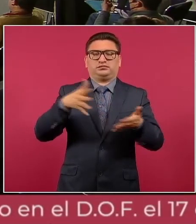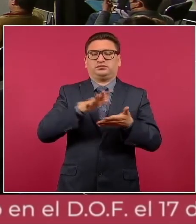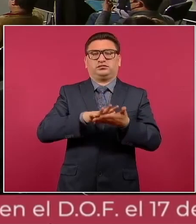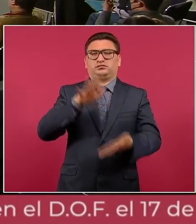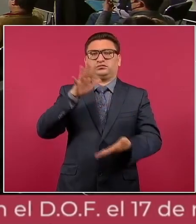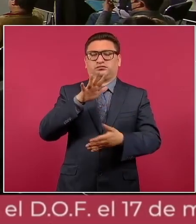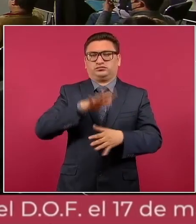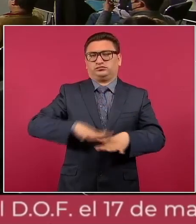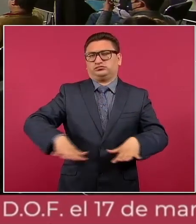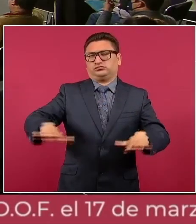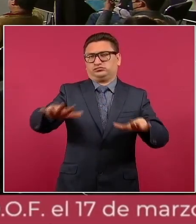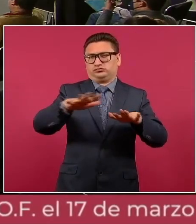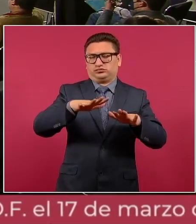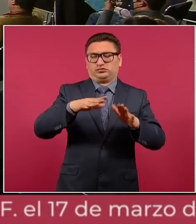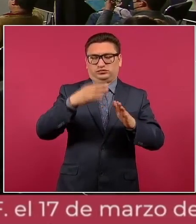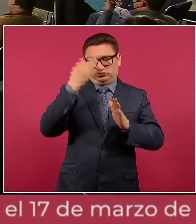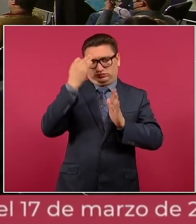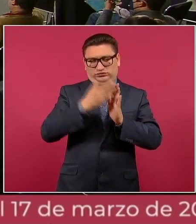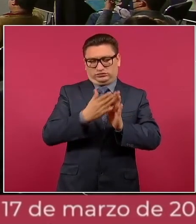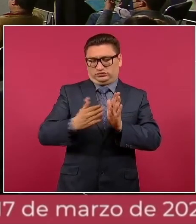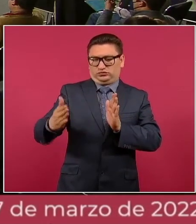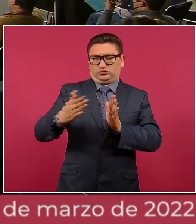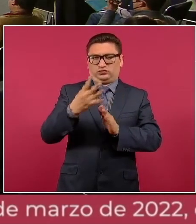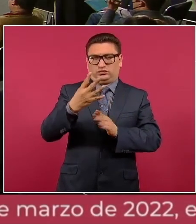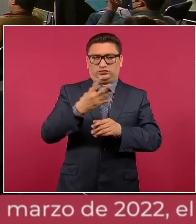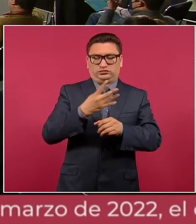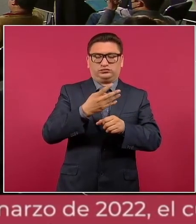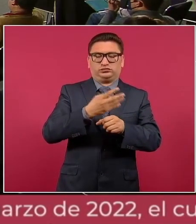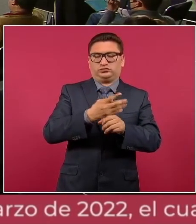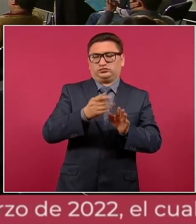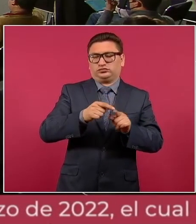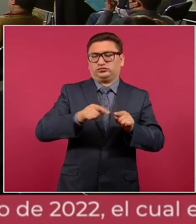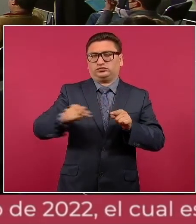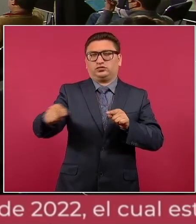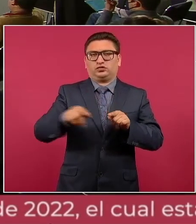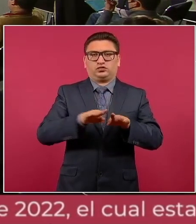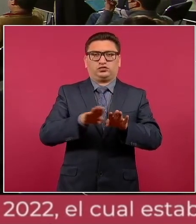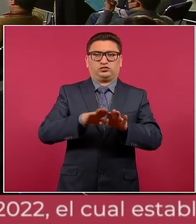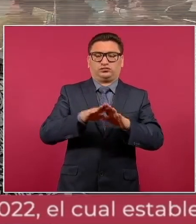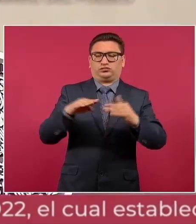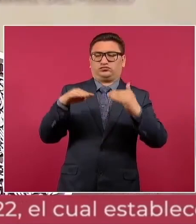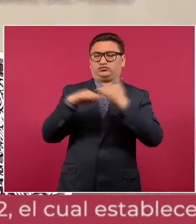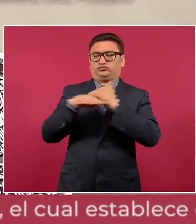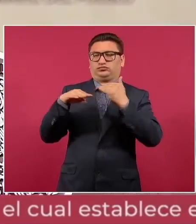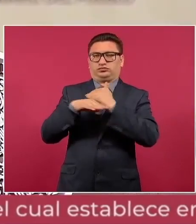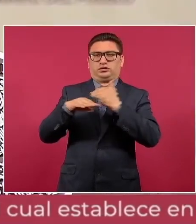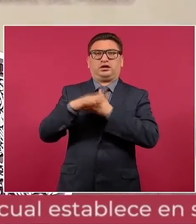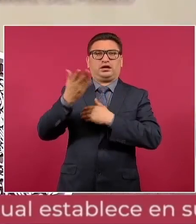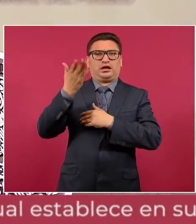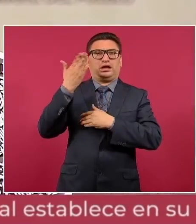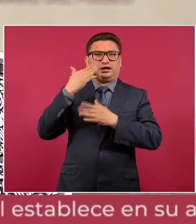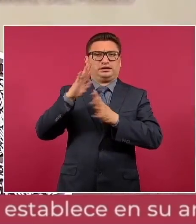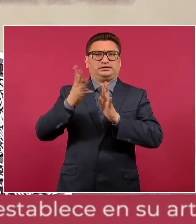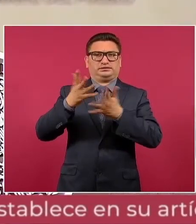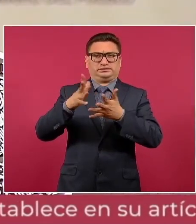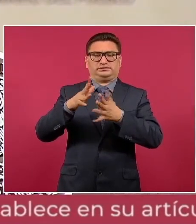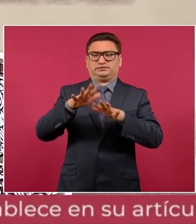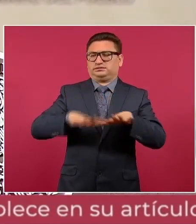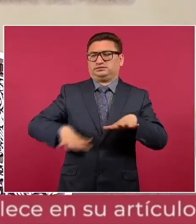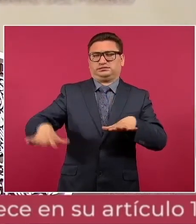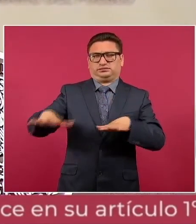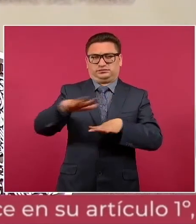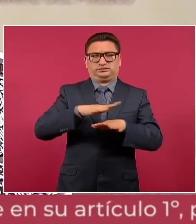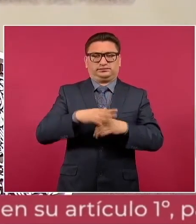trazo de este tramo 4 corre en paralelo a una autopista que ya había impactado el área,